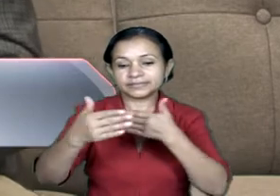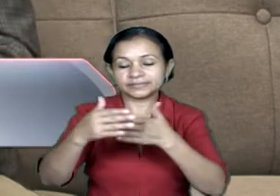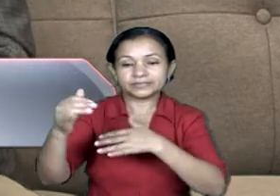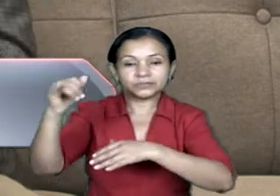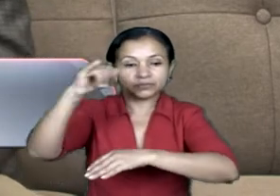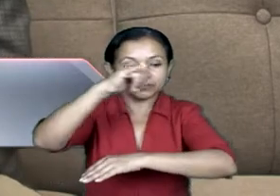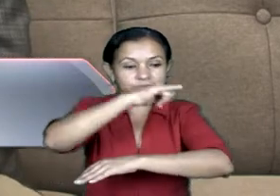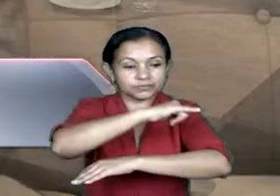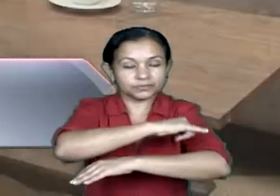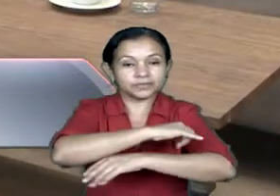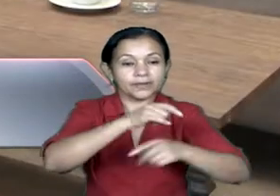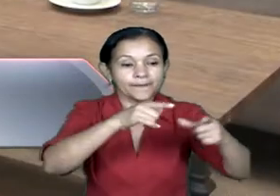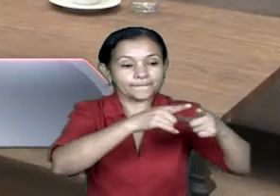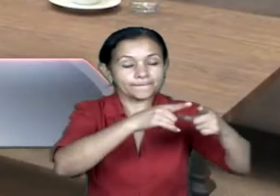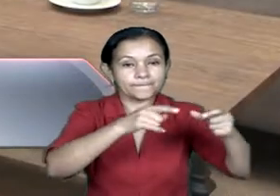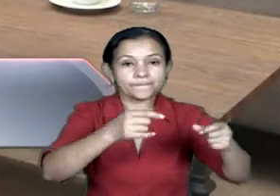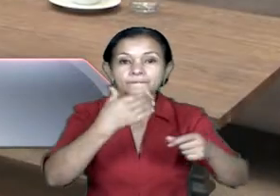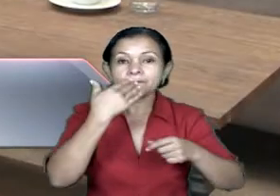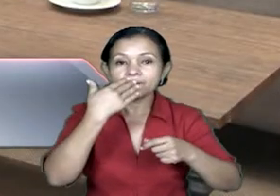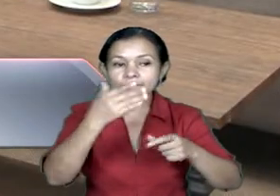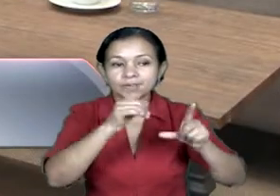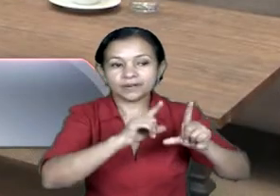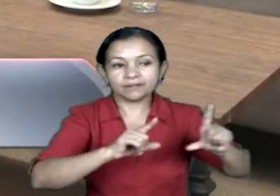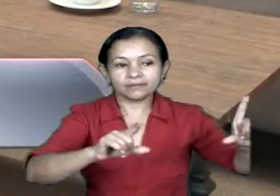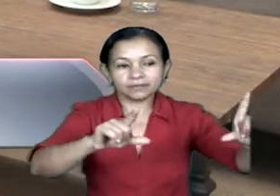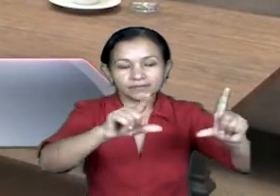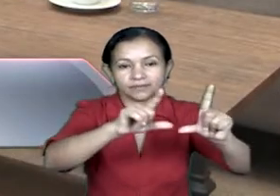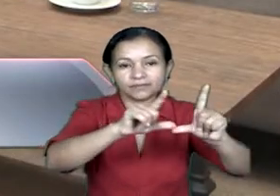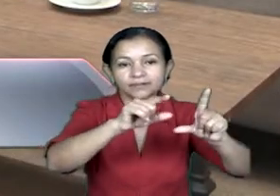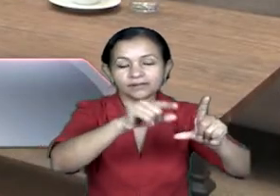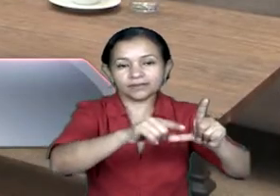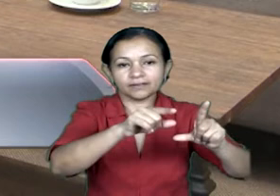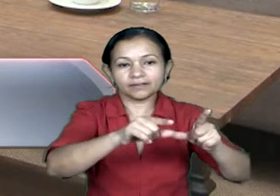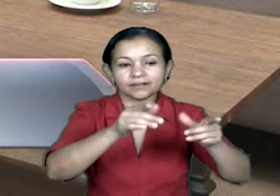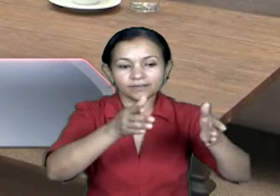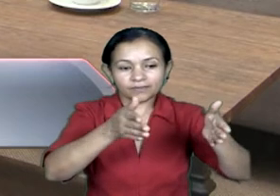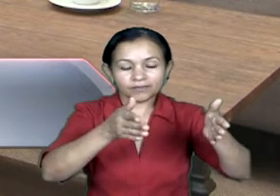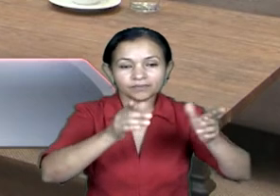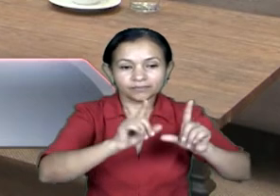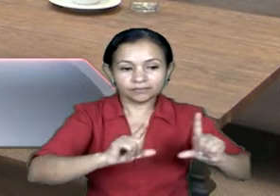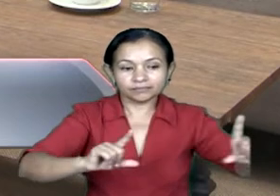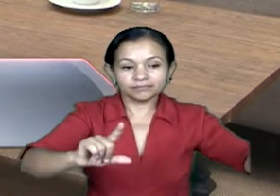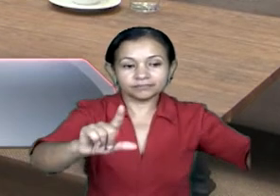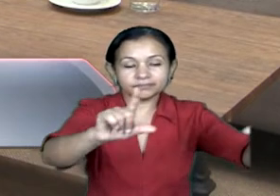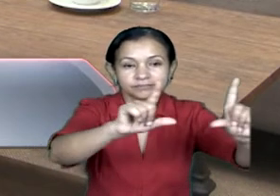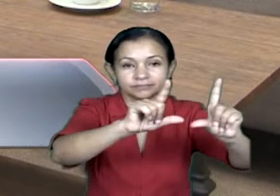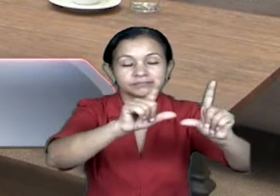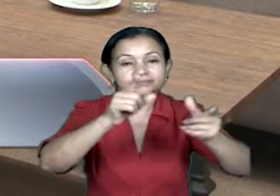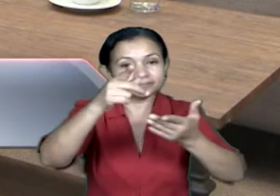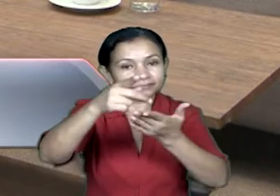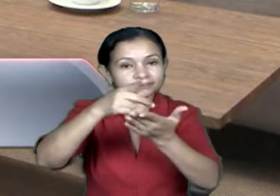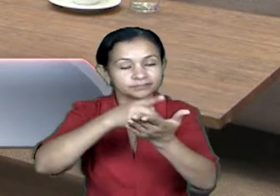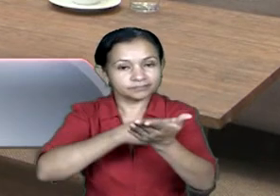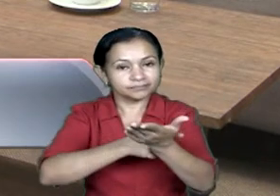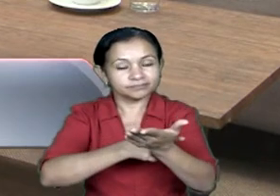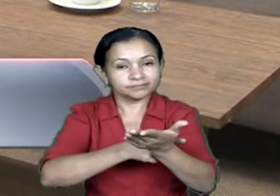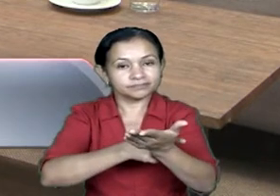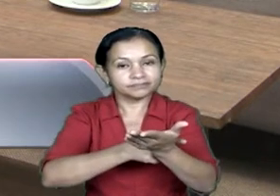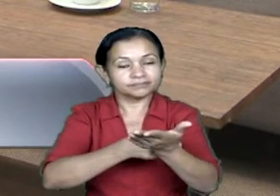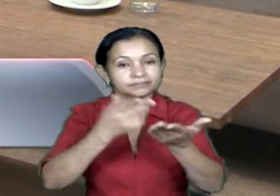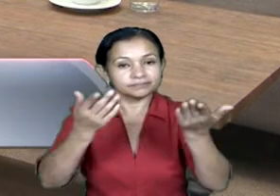tiene óptimas condiciones para ser una sede, ¿no? Para ese proyecto. Este proyecto,